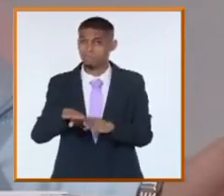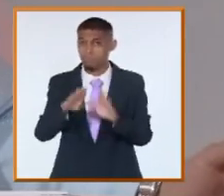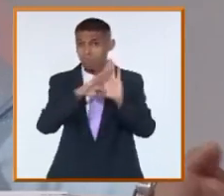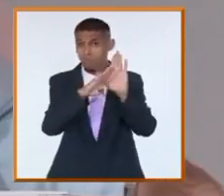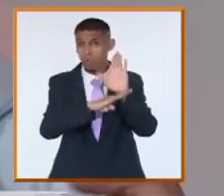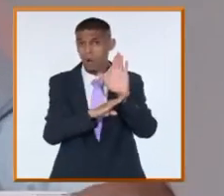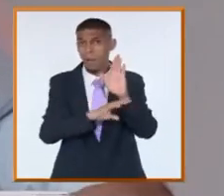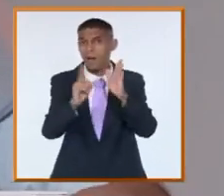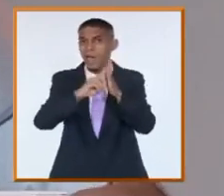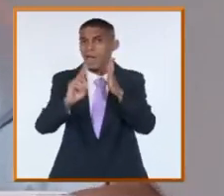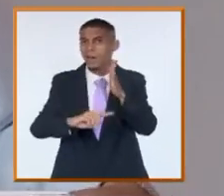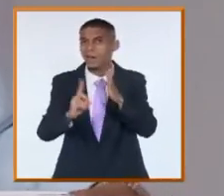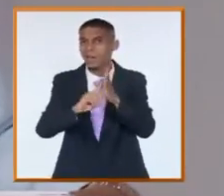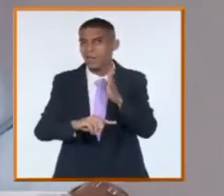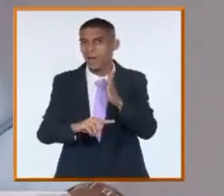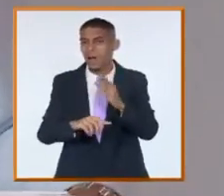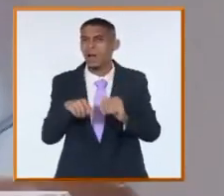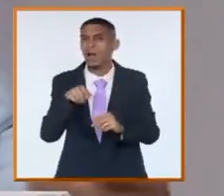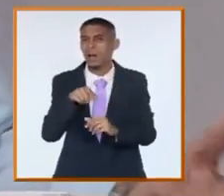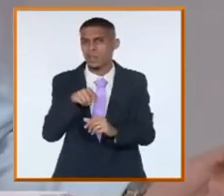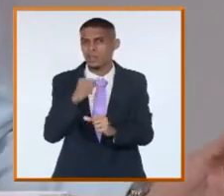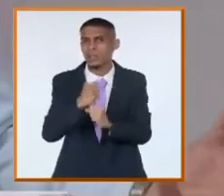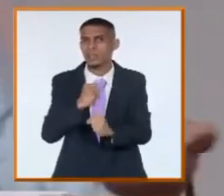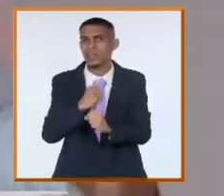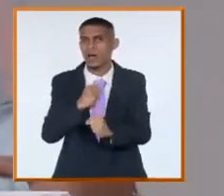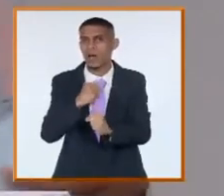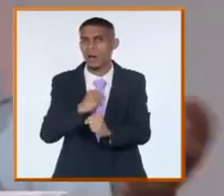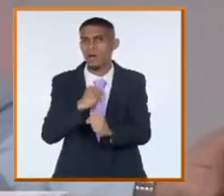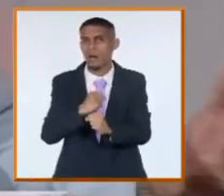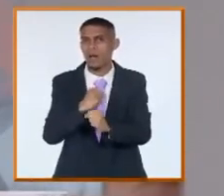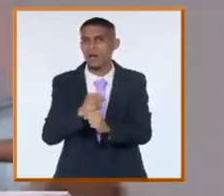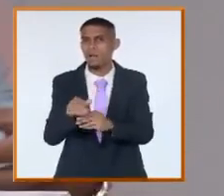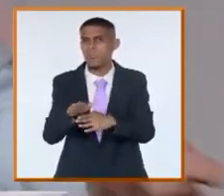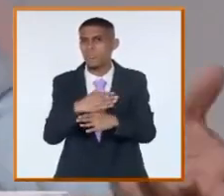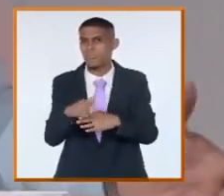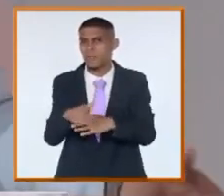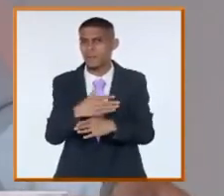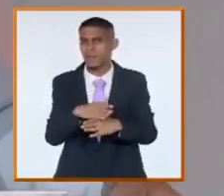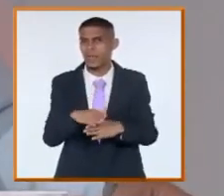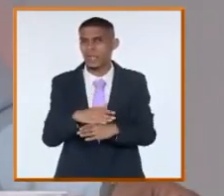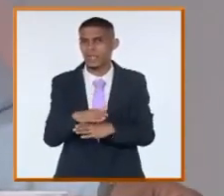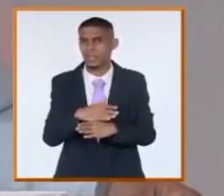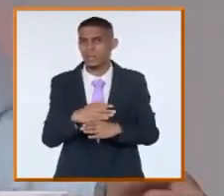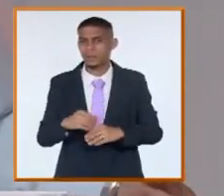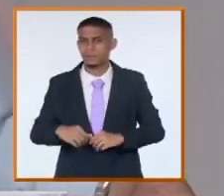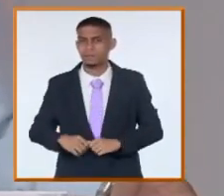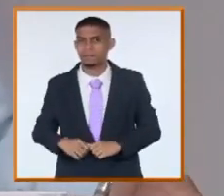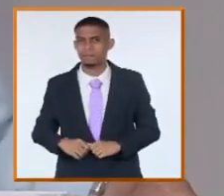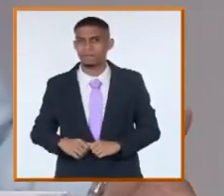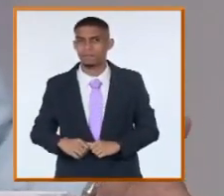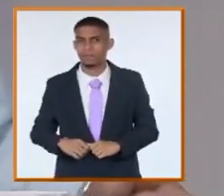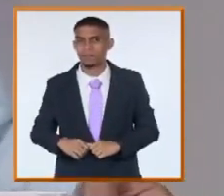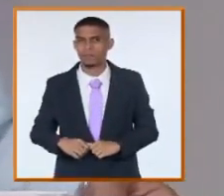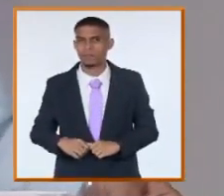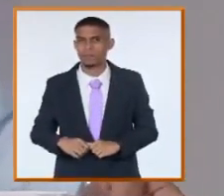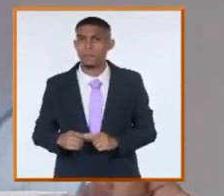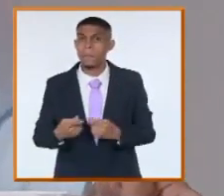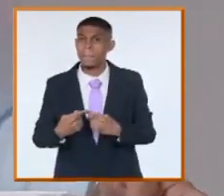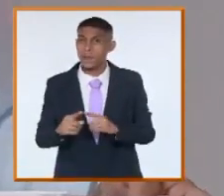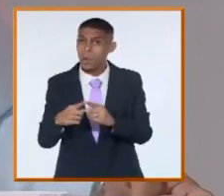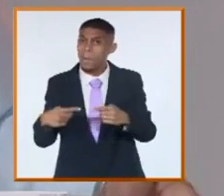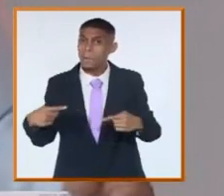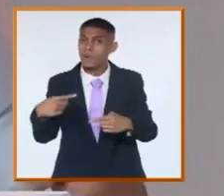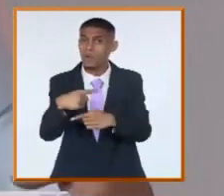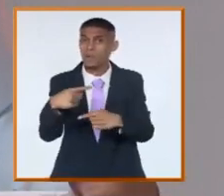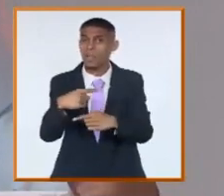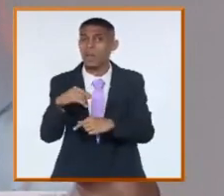que aunque se trabaja en termoeléctrica se trabaja en diferentes frentes de la energía pero está con prioridad la